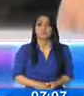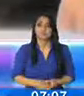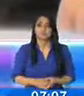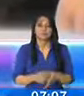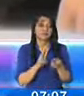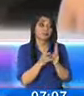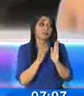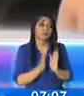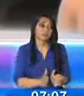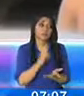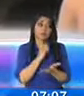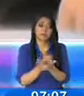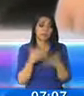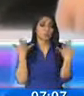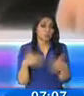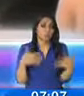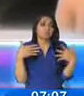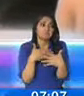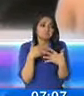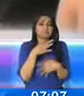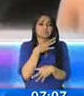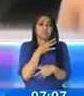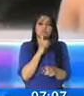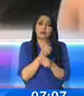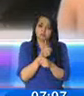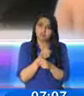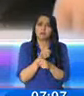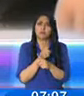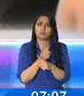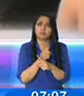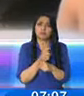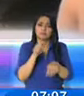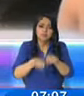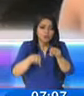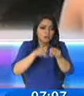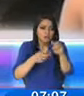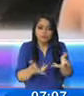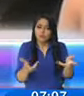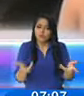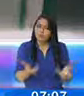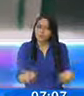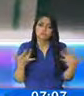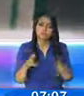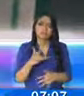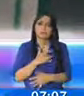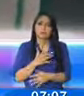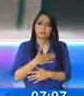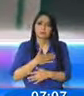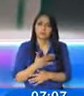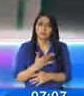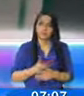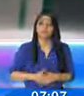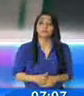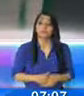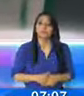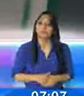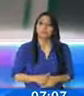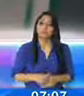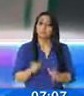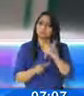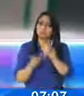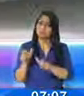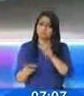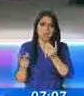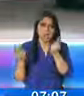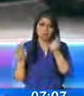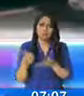señora estaba bien asustada Porque me imagino que se tien que haberle dañado las cosas a ella la rápida respuesta de los moradores permitió